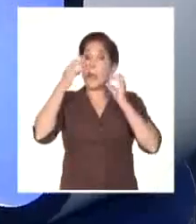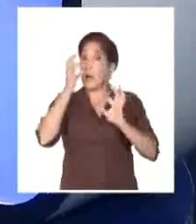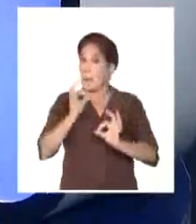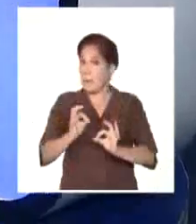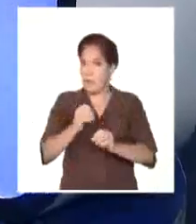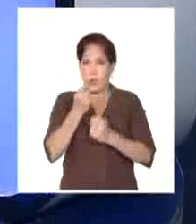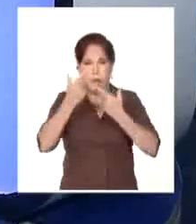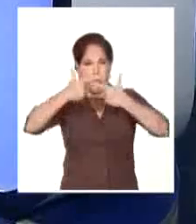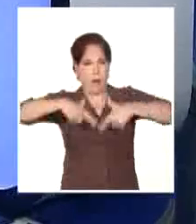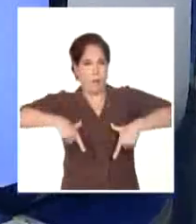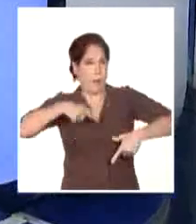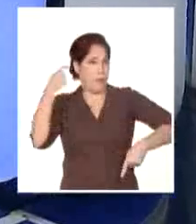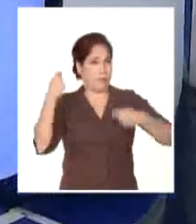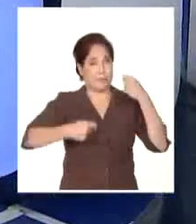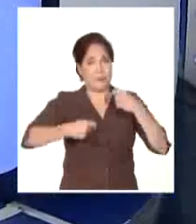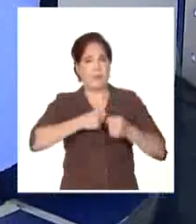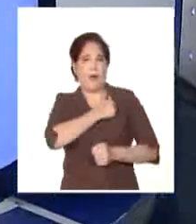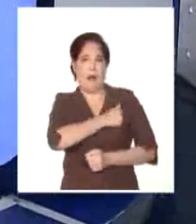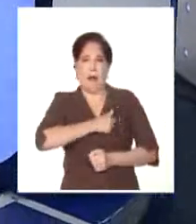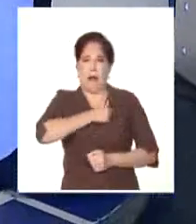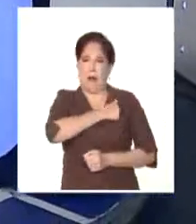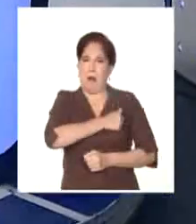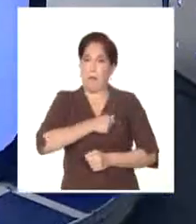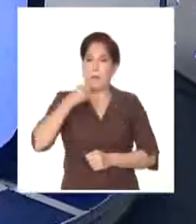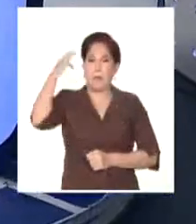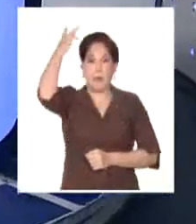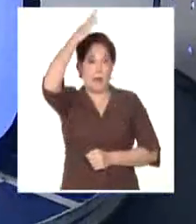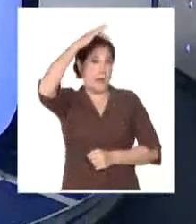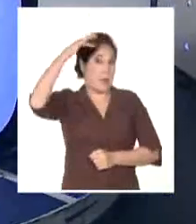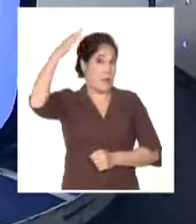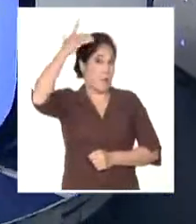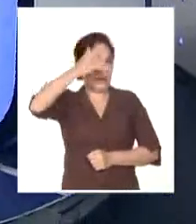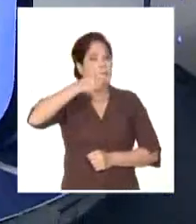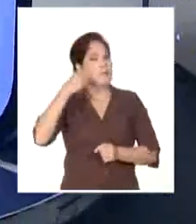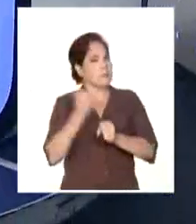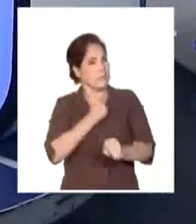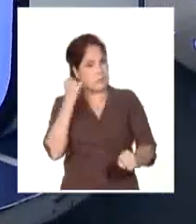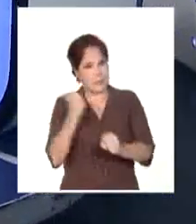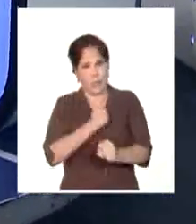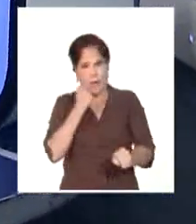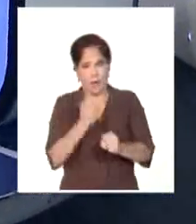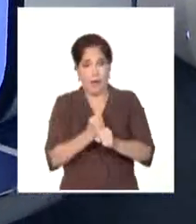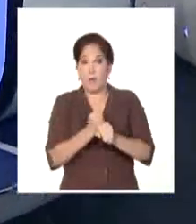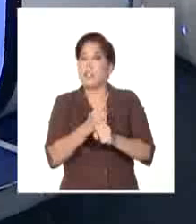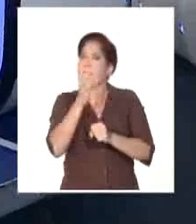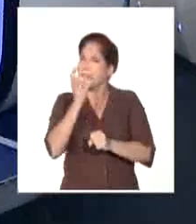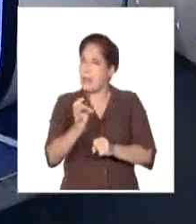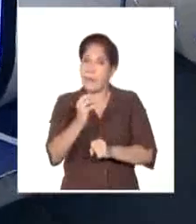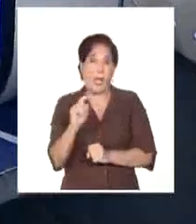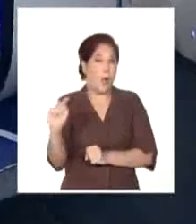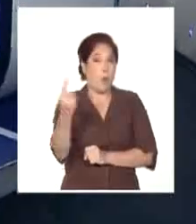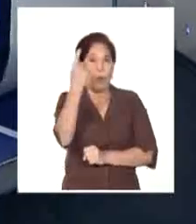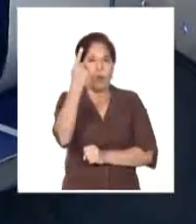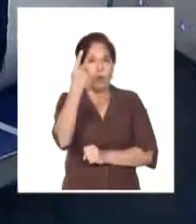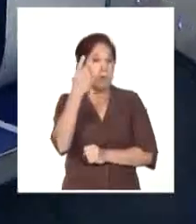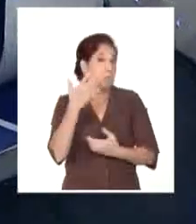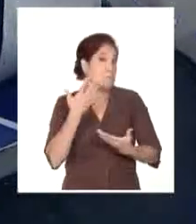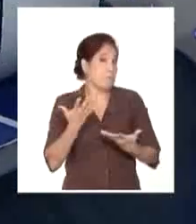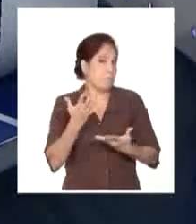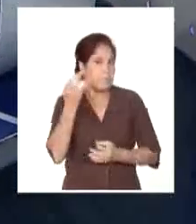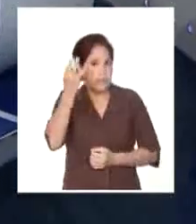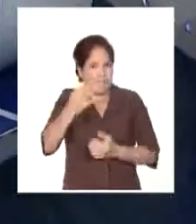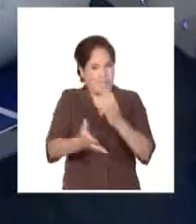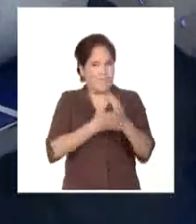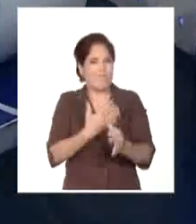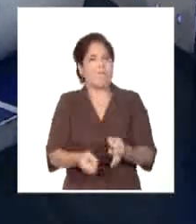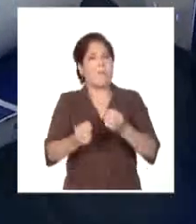campeonas olímpicas del amor, la imaginación y la tenacidad. Por habernos concedido tal vez el único milagro, el único y